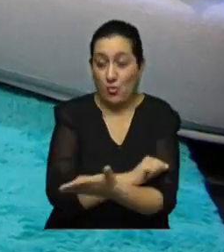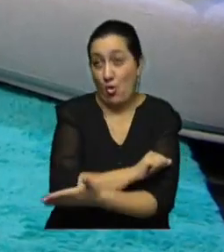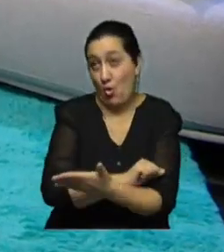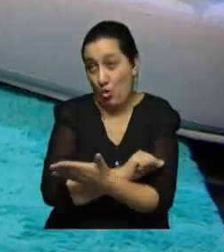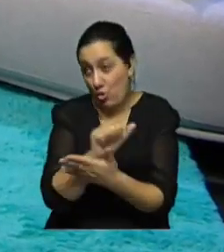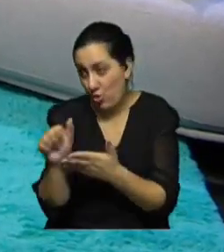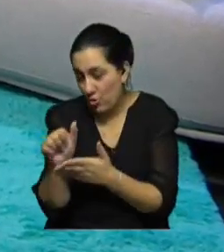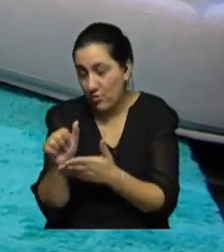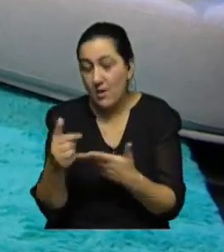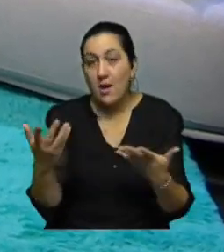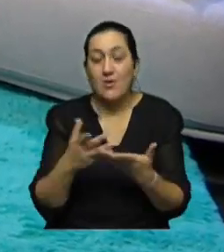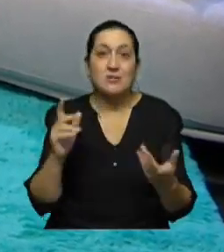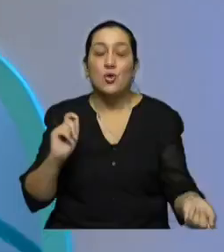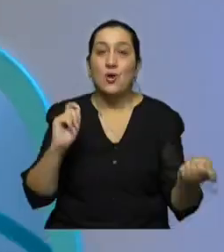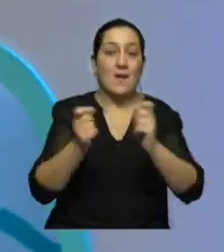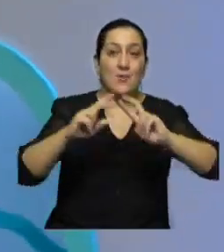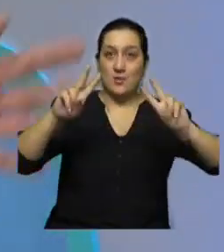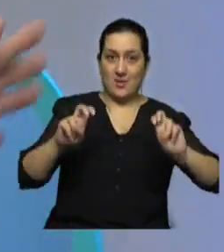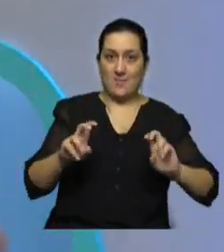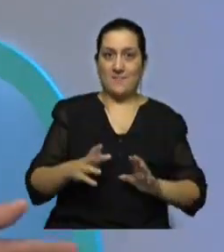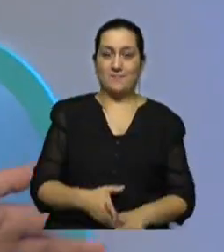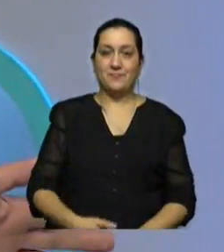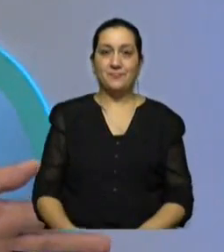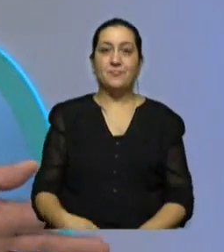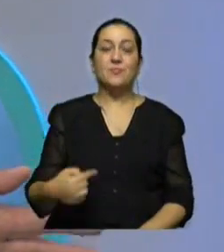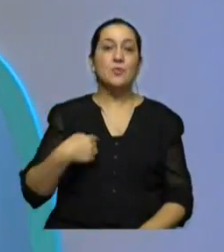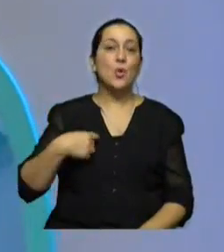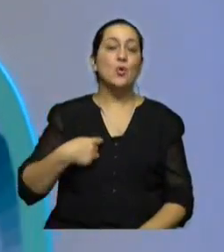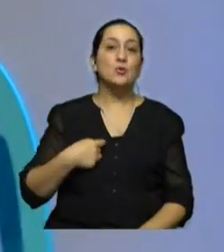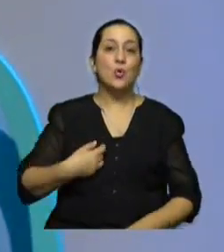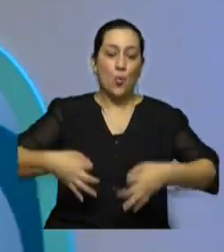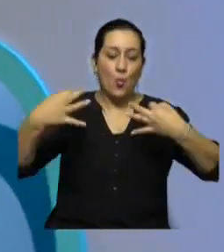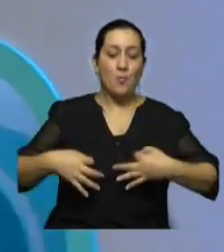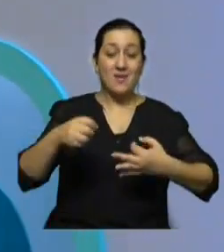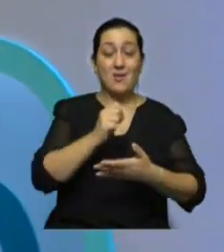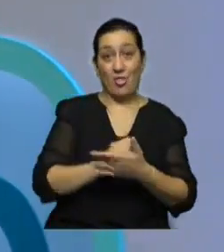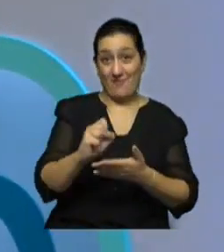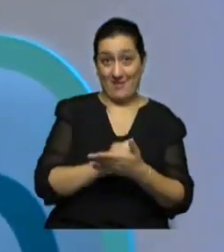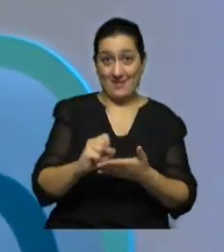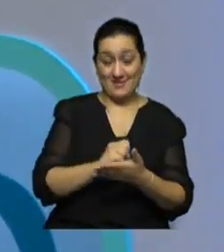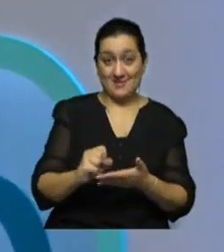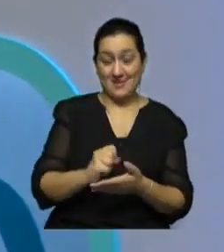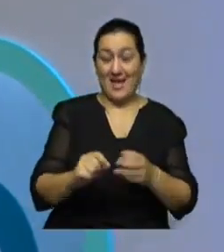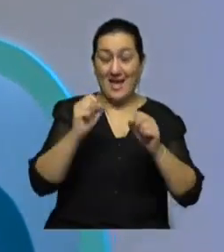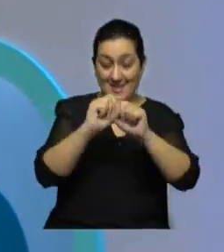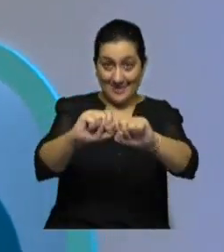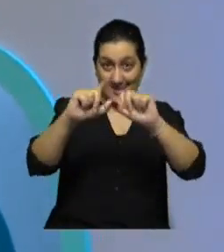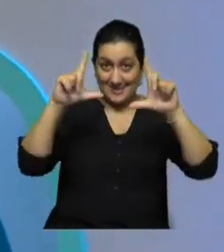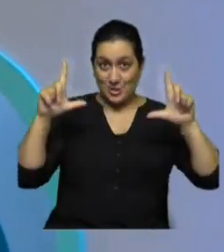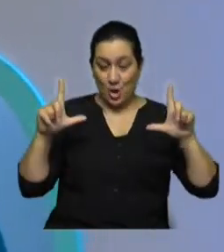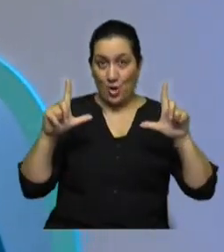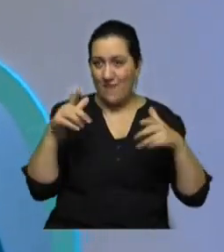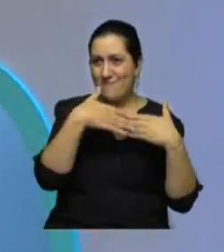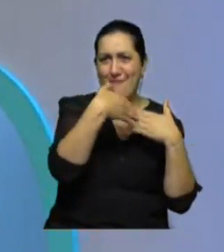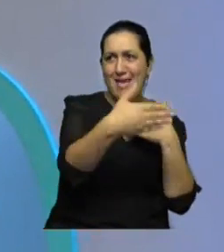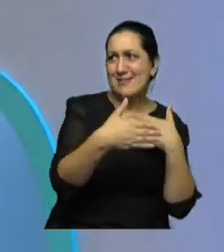dicho esto, yo cambio, eso ya sí. Cumplí los deberes. Bien. Cumplí los deberes. A ver. Y atención, señora